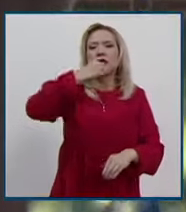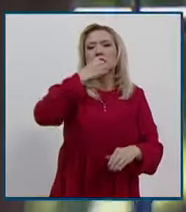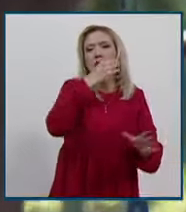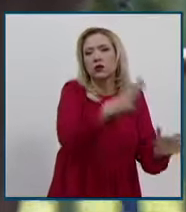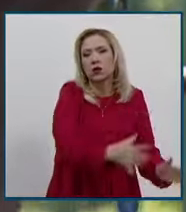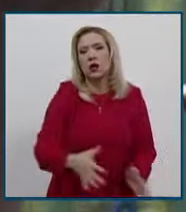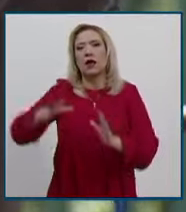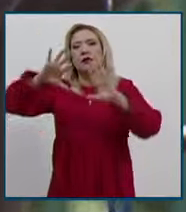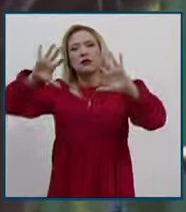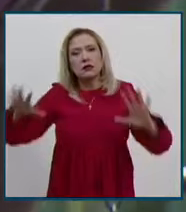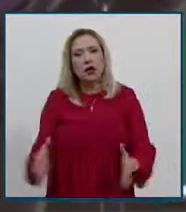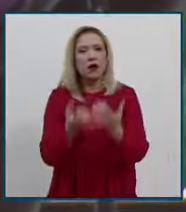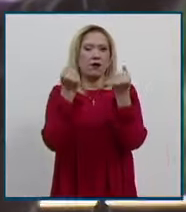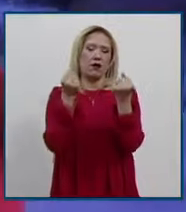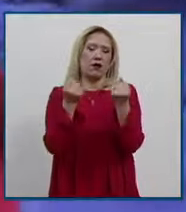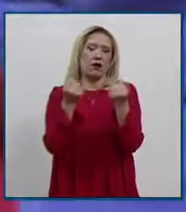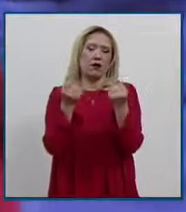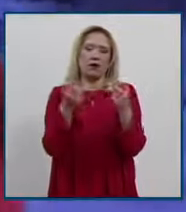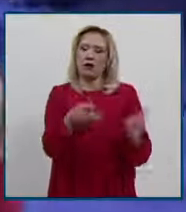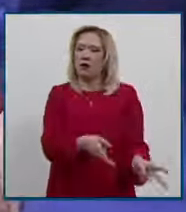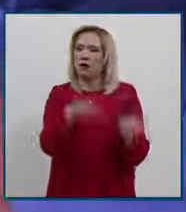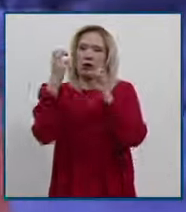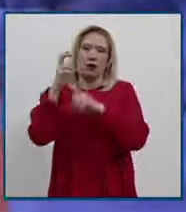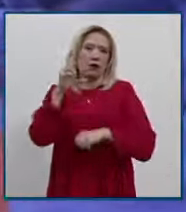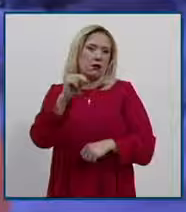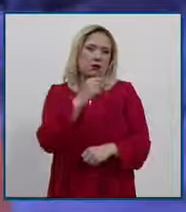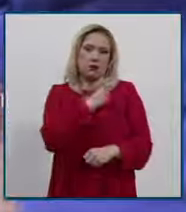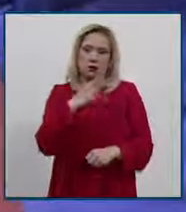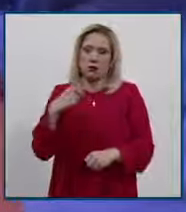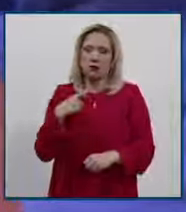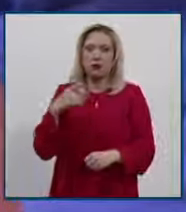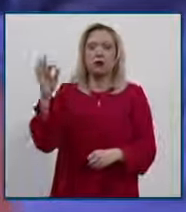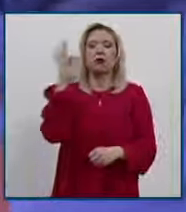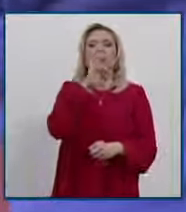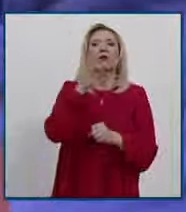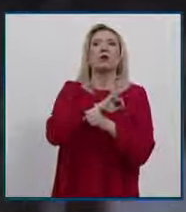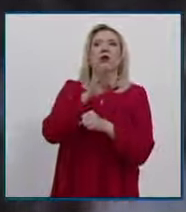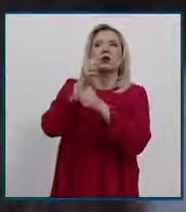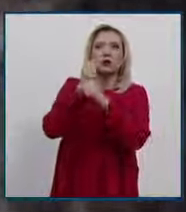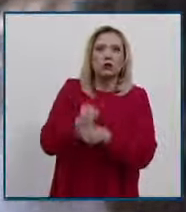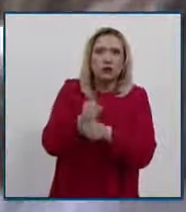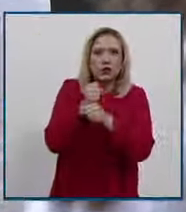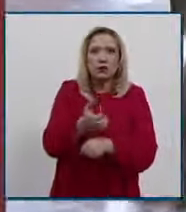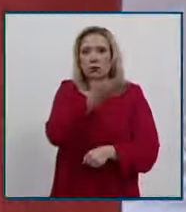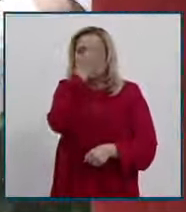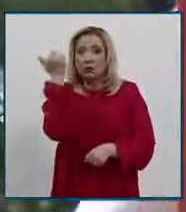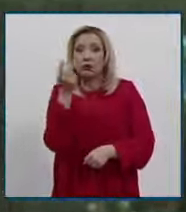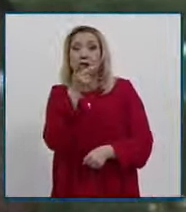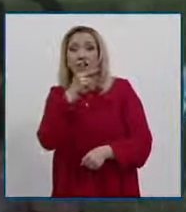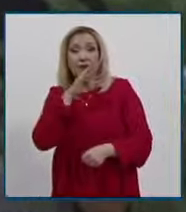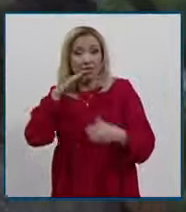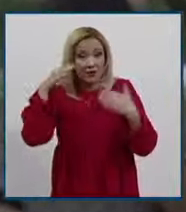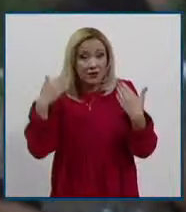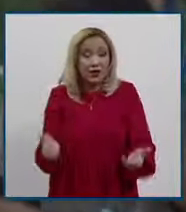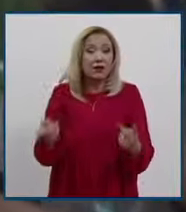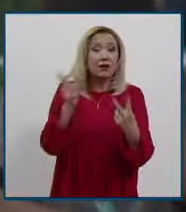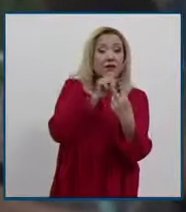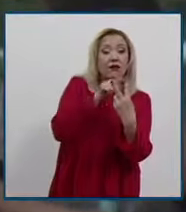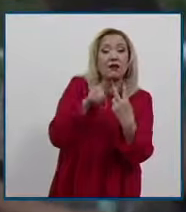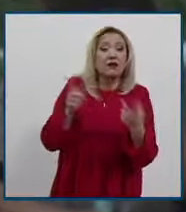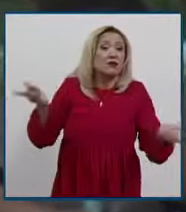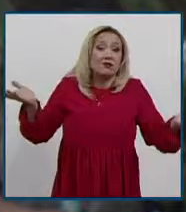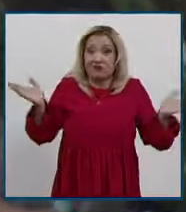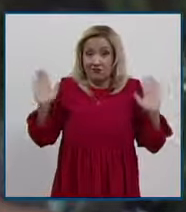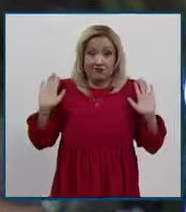infantes y adolescentes que se encuentran en riesgo inminente de sufrir daño grave a su integridad personal por cualquier